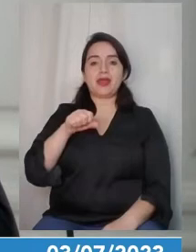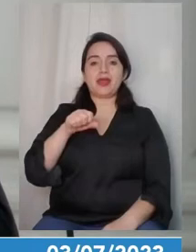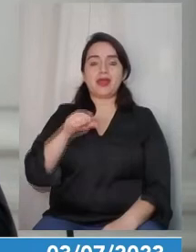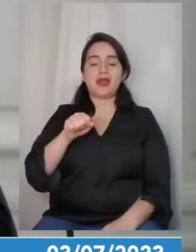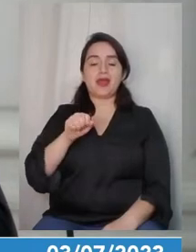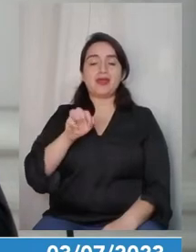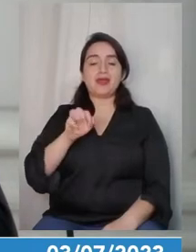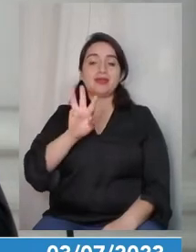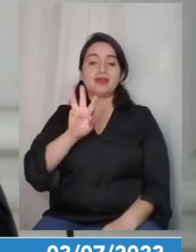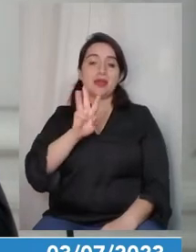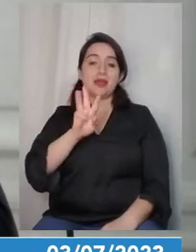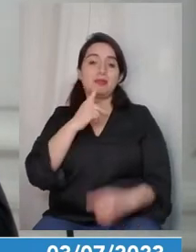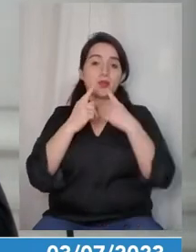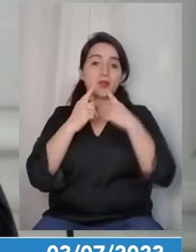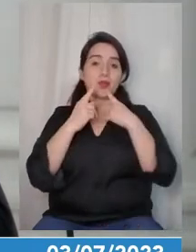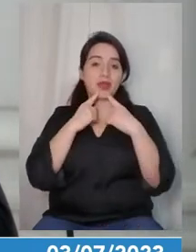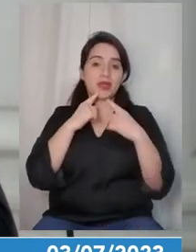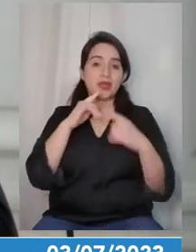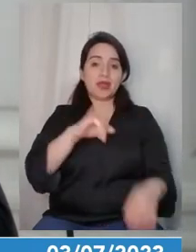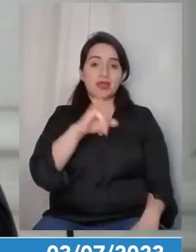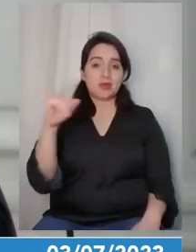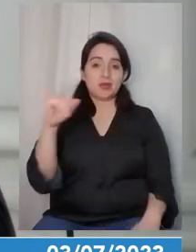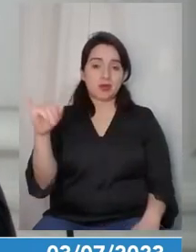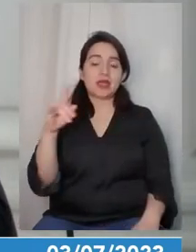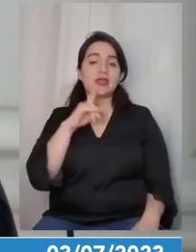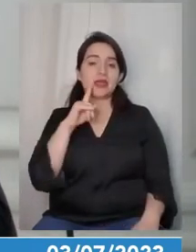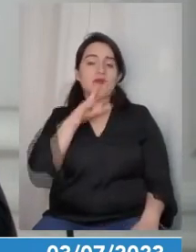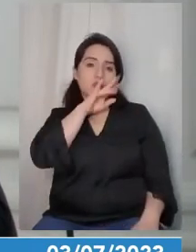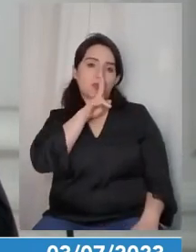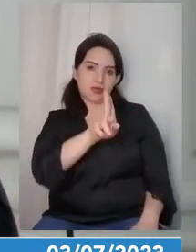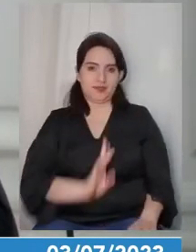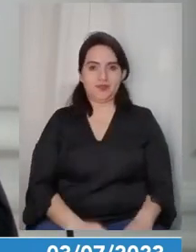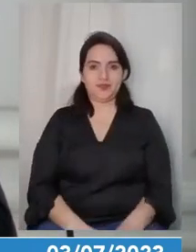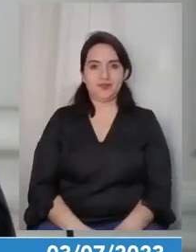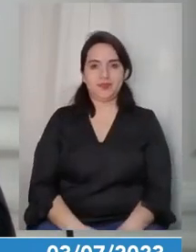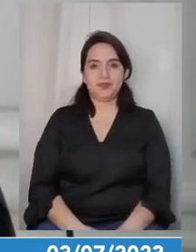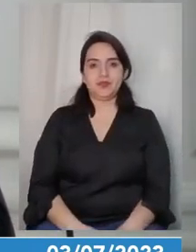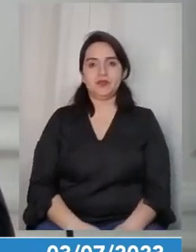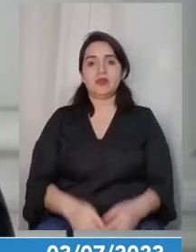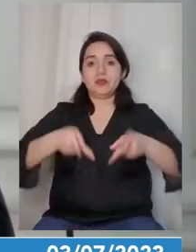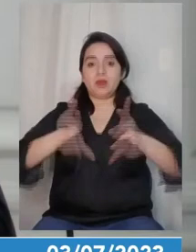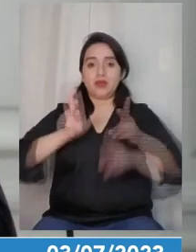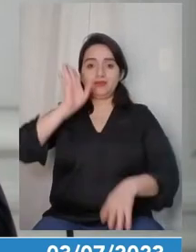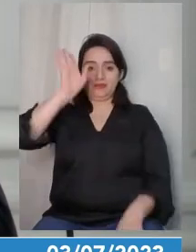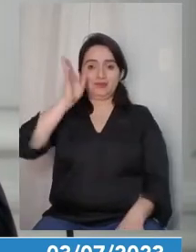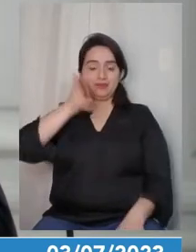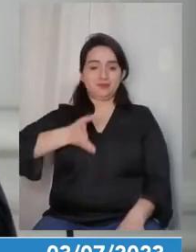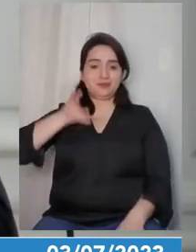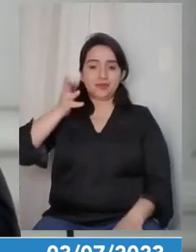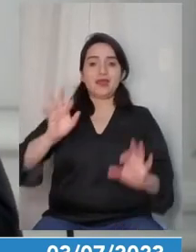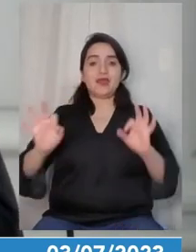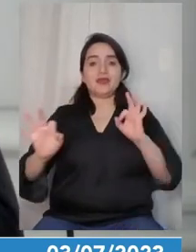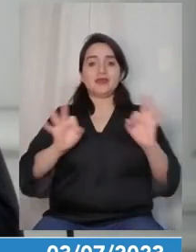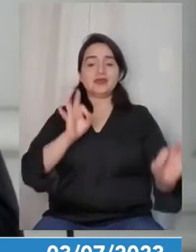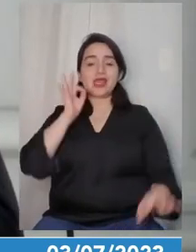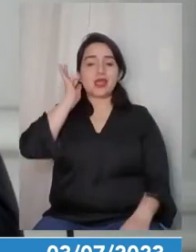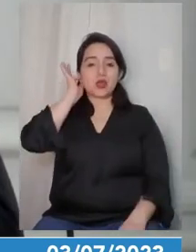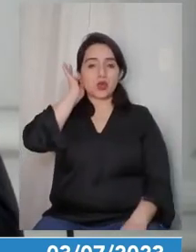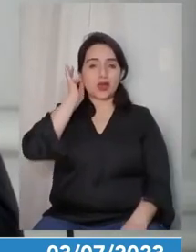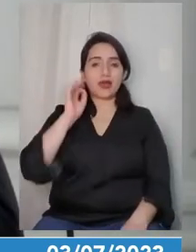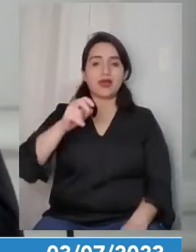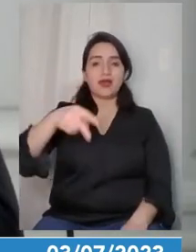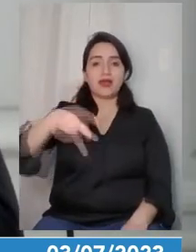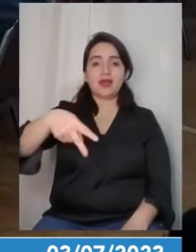para contestar. Ofrezco la palabra a la señora Nancy Márquez,